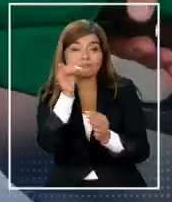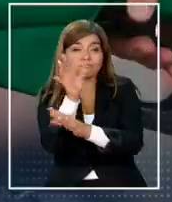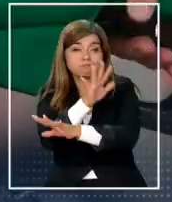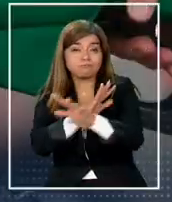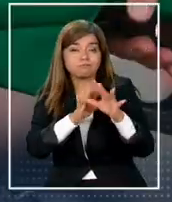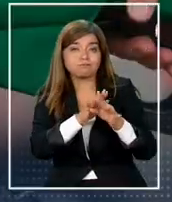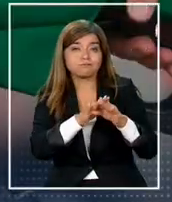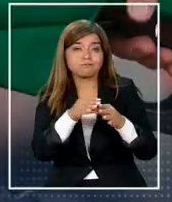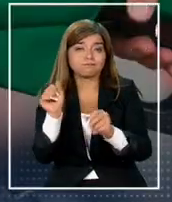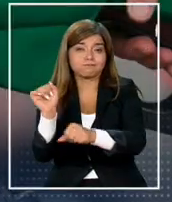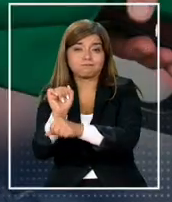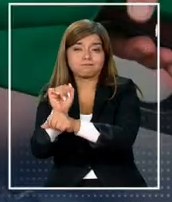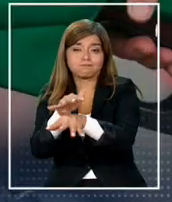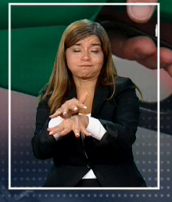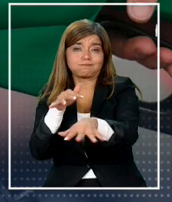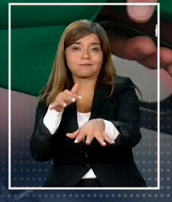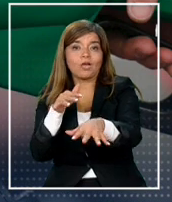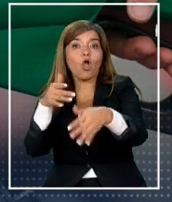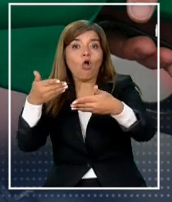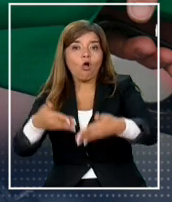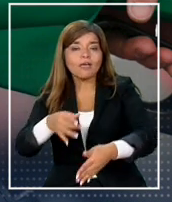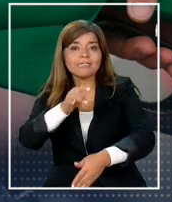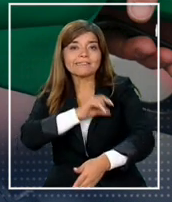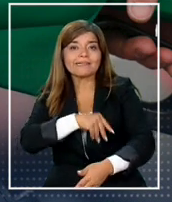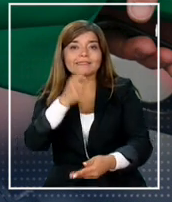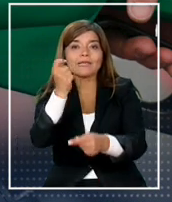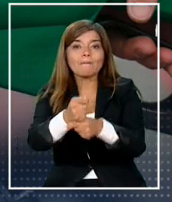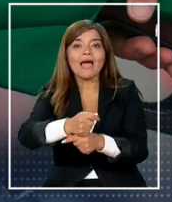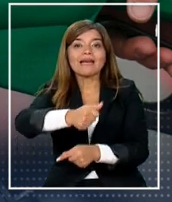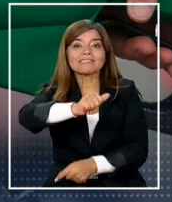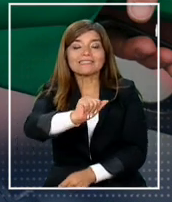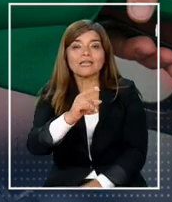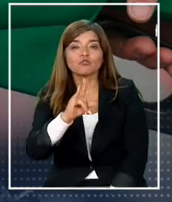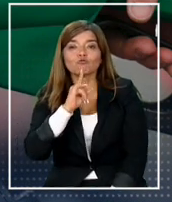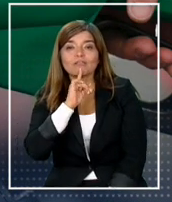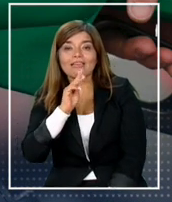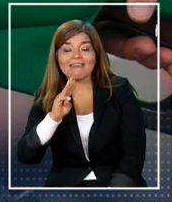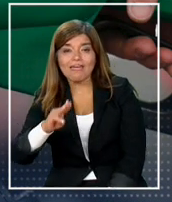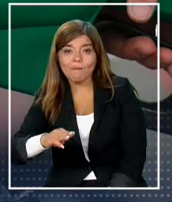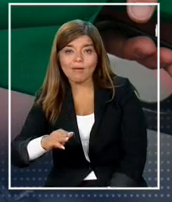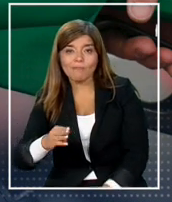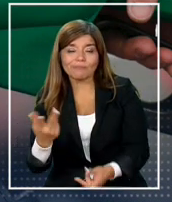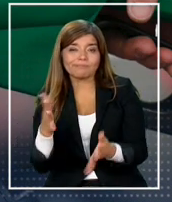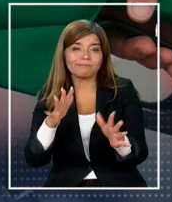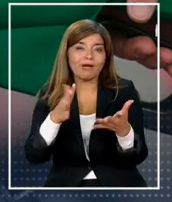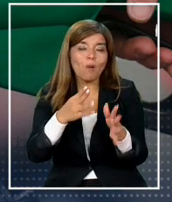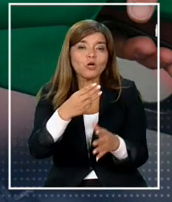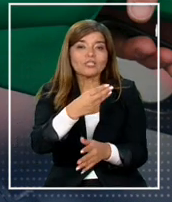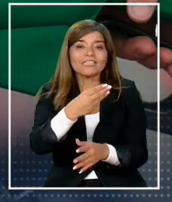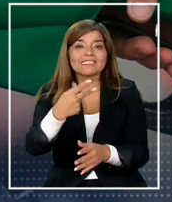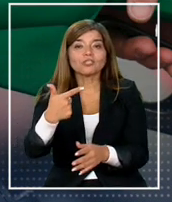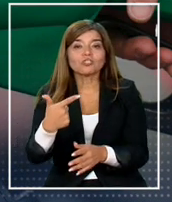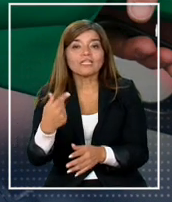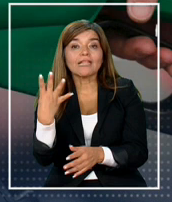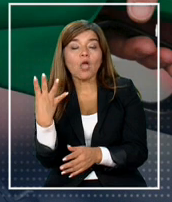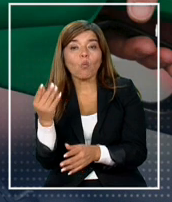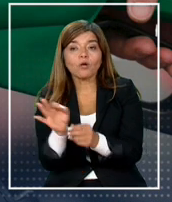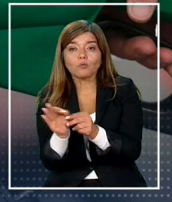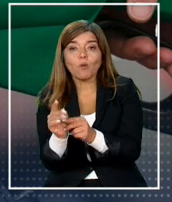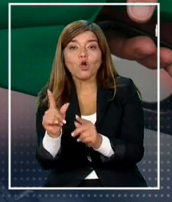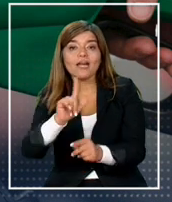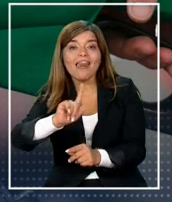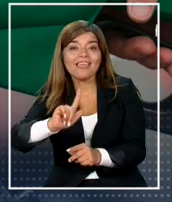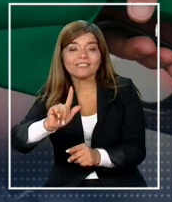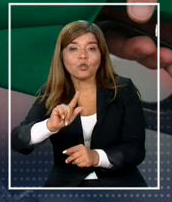tráfico vehicular. Hoy en Chile se pagan 6 UTM por metro cúbico de bencina, unos 374 pesos por litro y